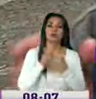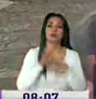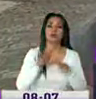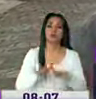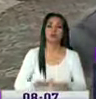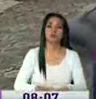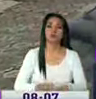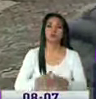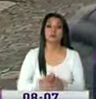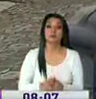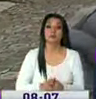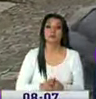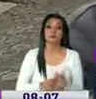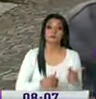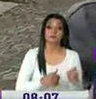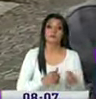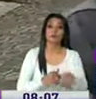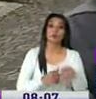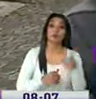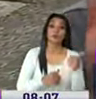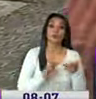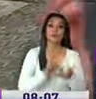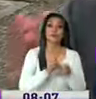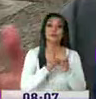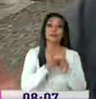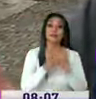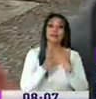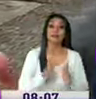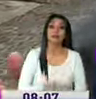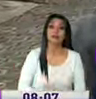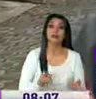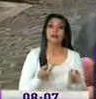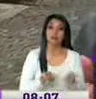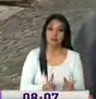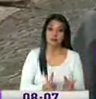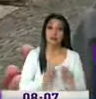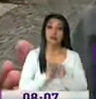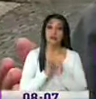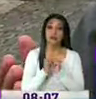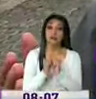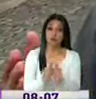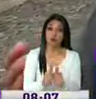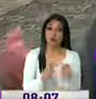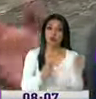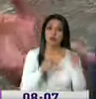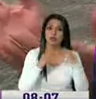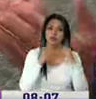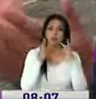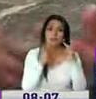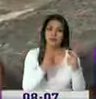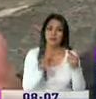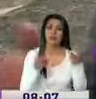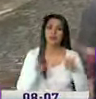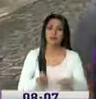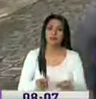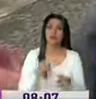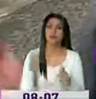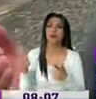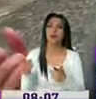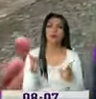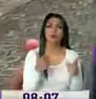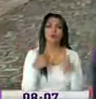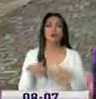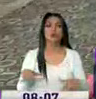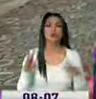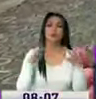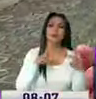fuerza. Vecino de al lado, otro vecino de al lado salió con un niño que tiene en su domicilio, salió y rondó todo